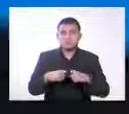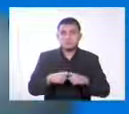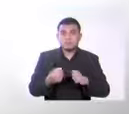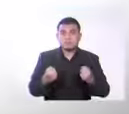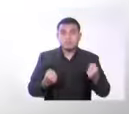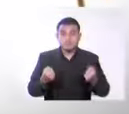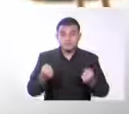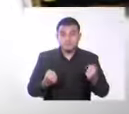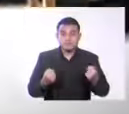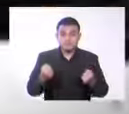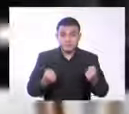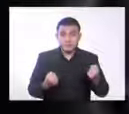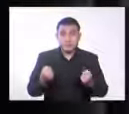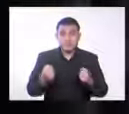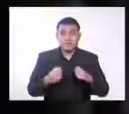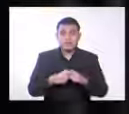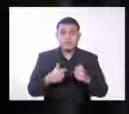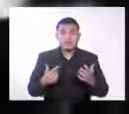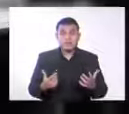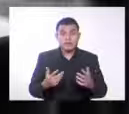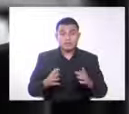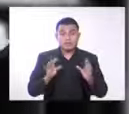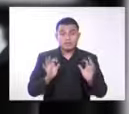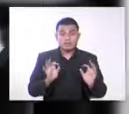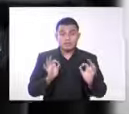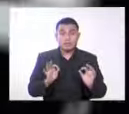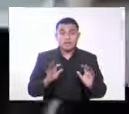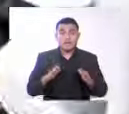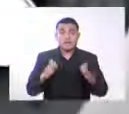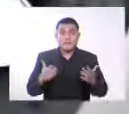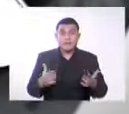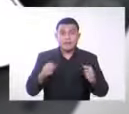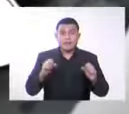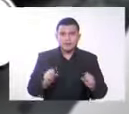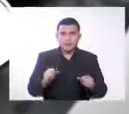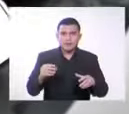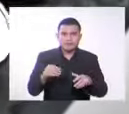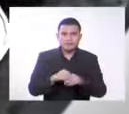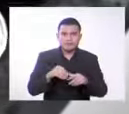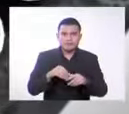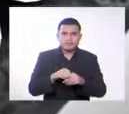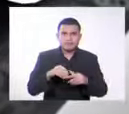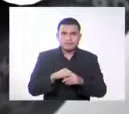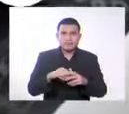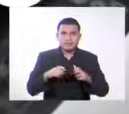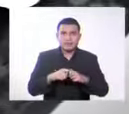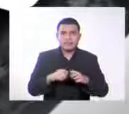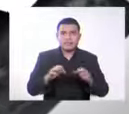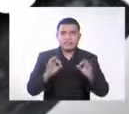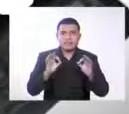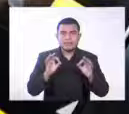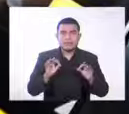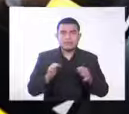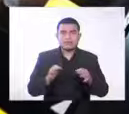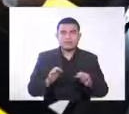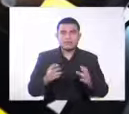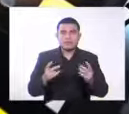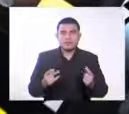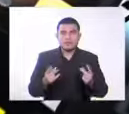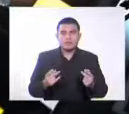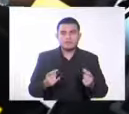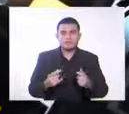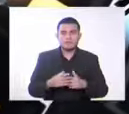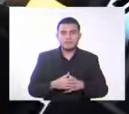eléctricos. Pero deben ser perfeccionadas para que puedan acumular la energía eléctrica de manera más rápida y eficiente.